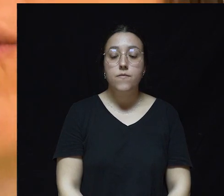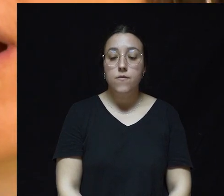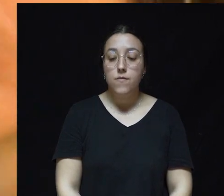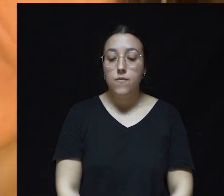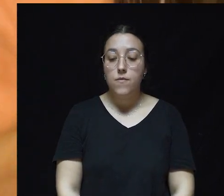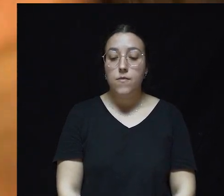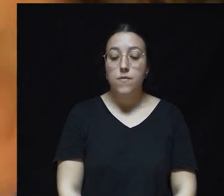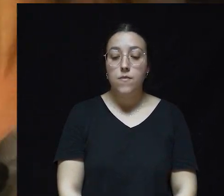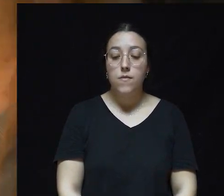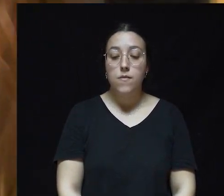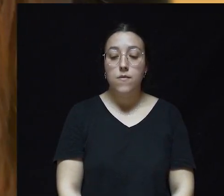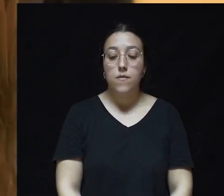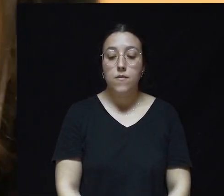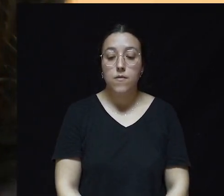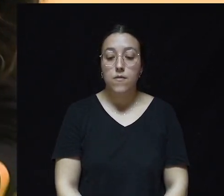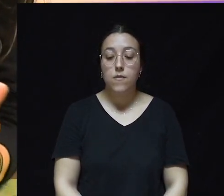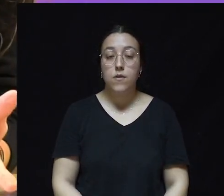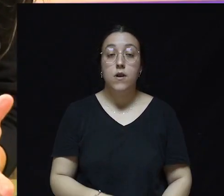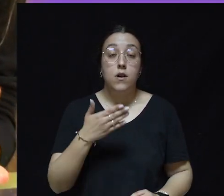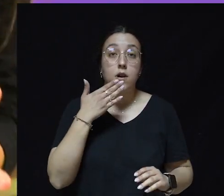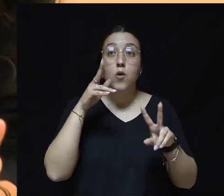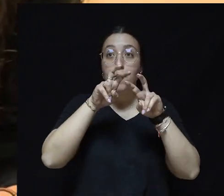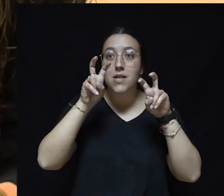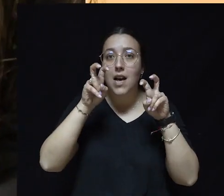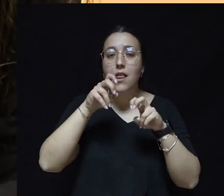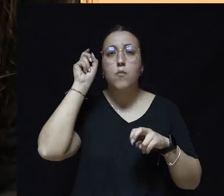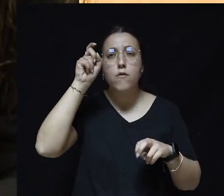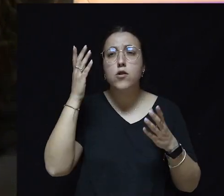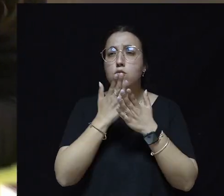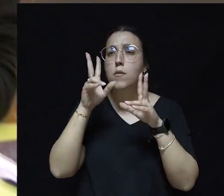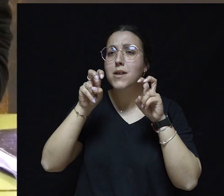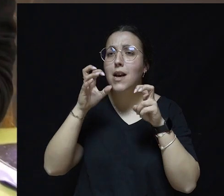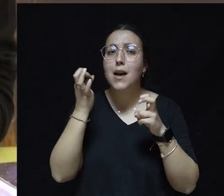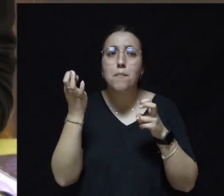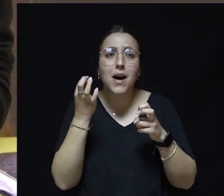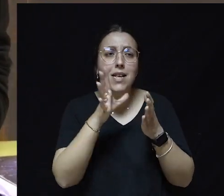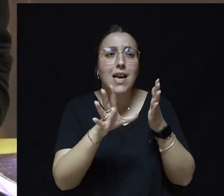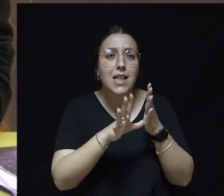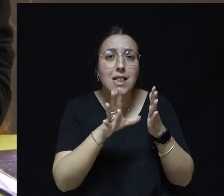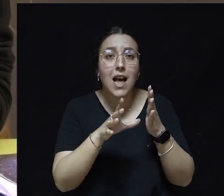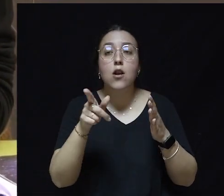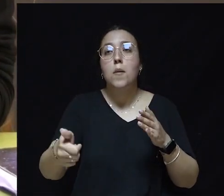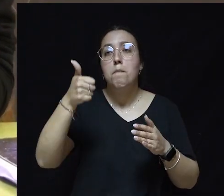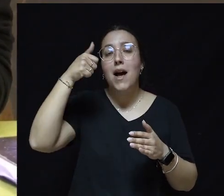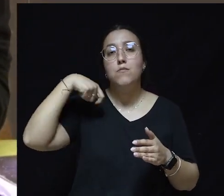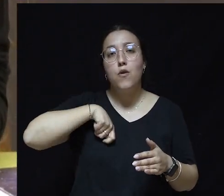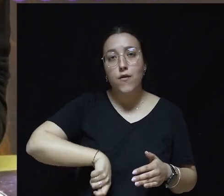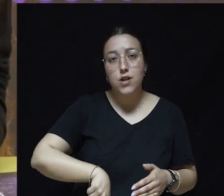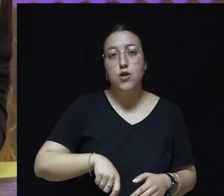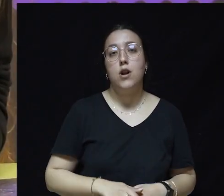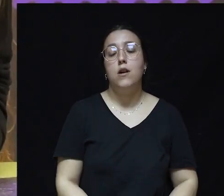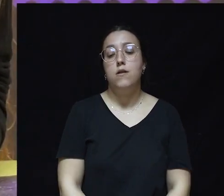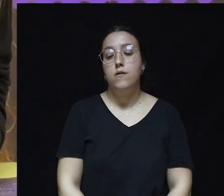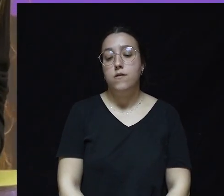del background del alumnado. Y eso sí que todas las investigaciones lo muestran, ¿no? Mientras de mayor calidad sea la formación del profesorado,